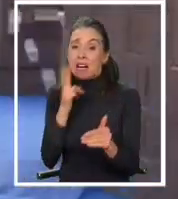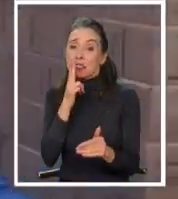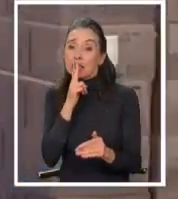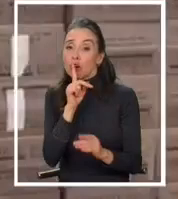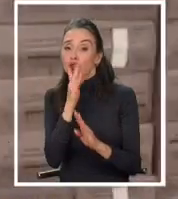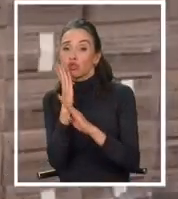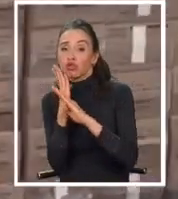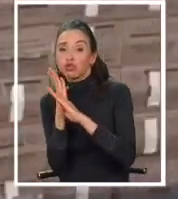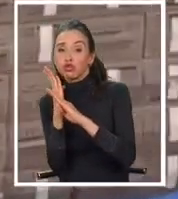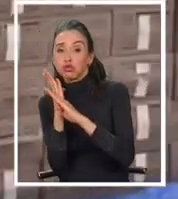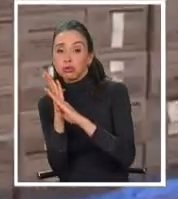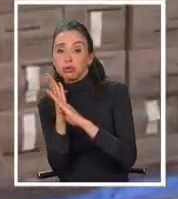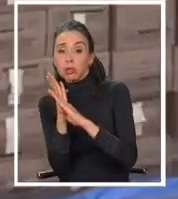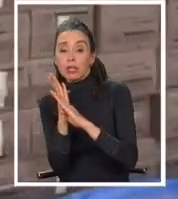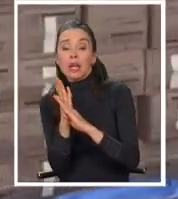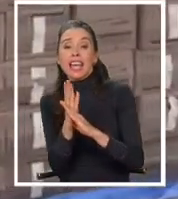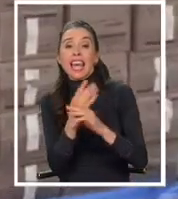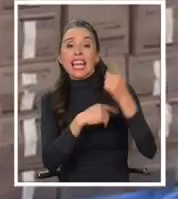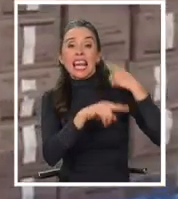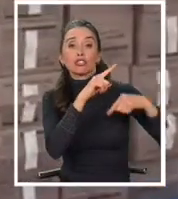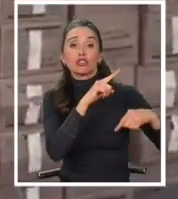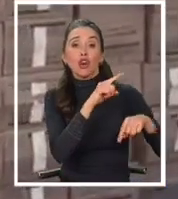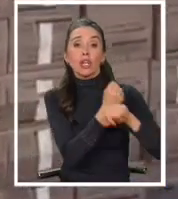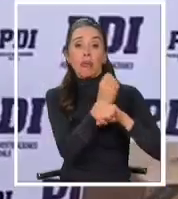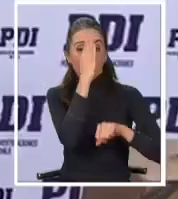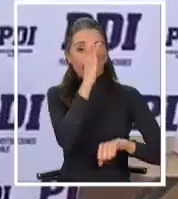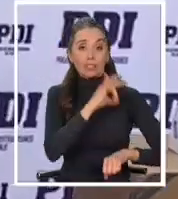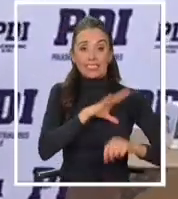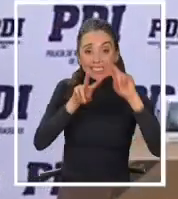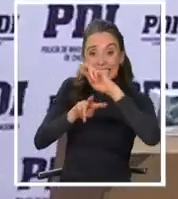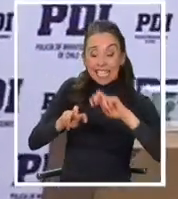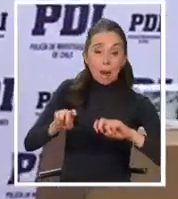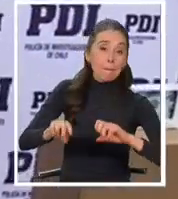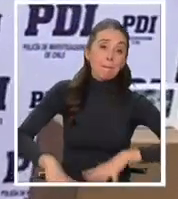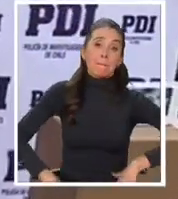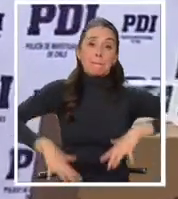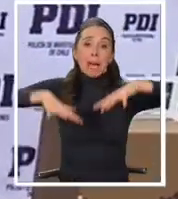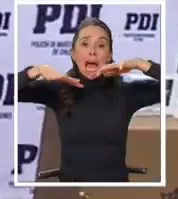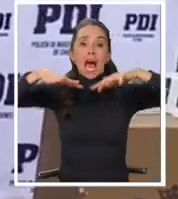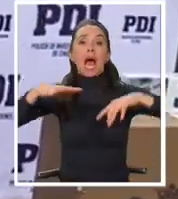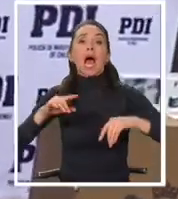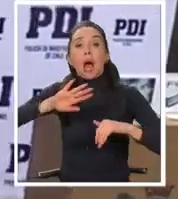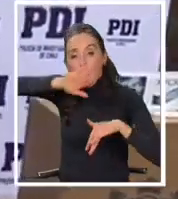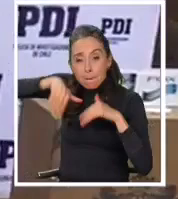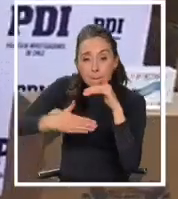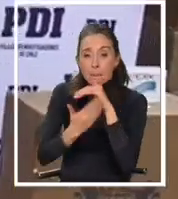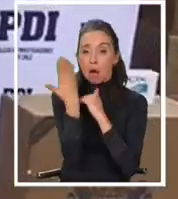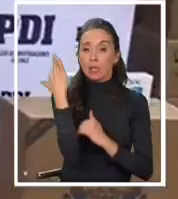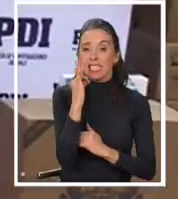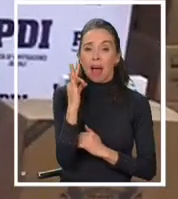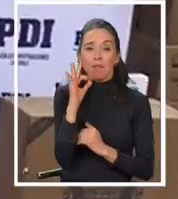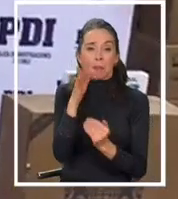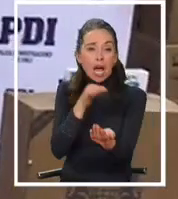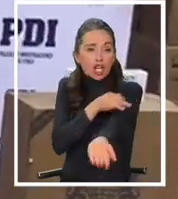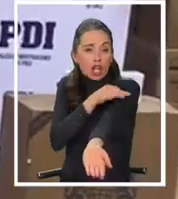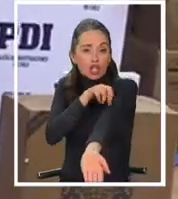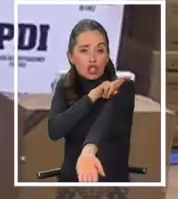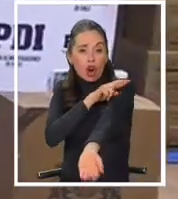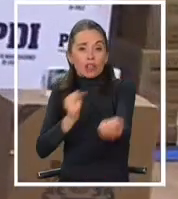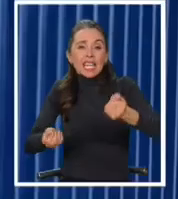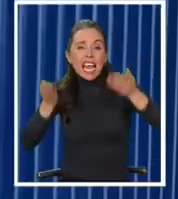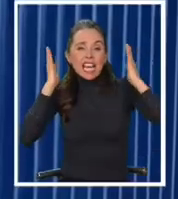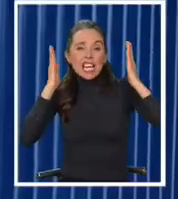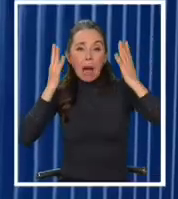más grandes en la historia policial chilena. Lograron detectar en la inmediación de Quillagua, en la madrugada del sábado, dos camiones de